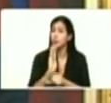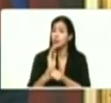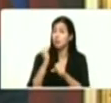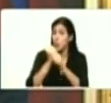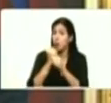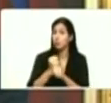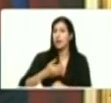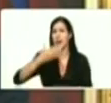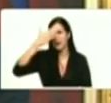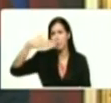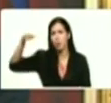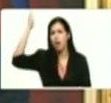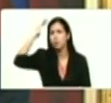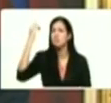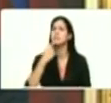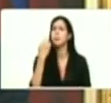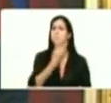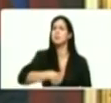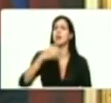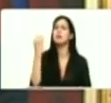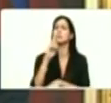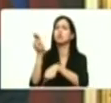ramo jalú porque tú dices eso